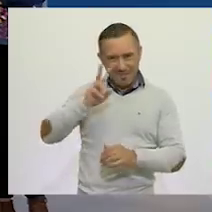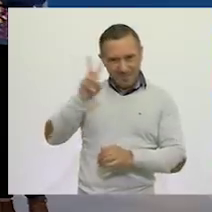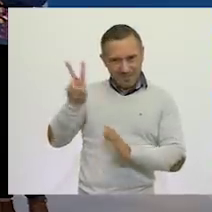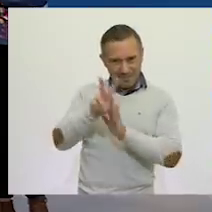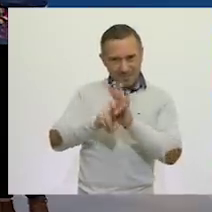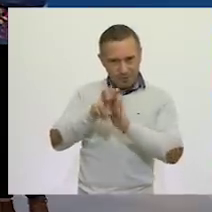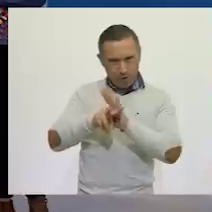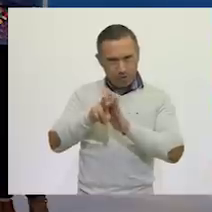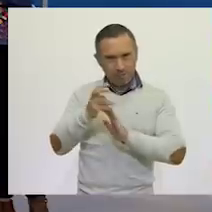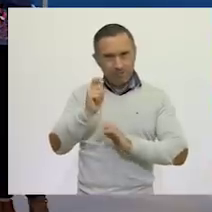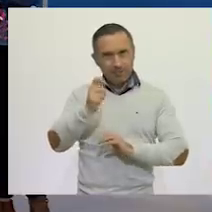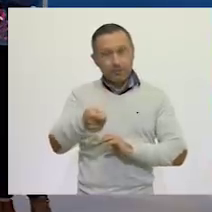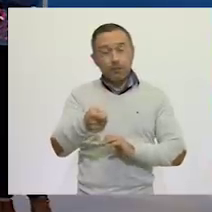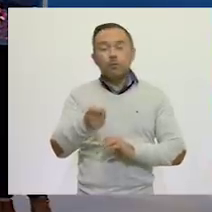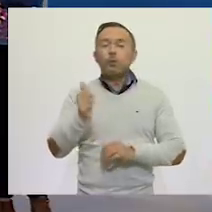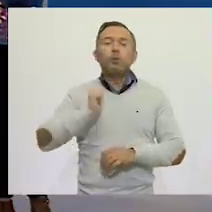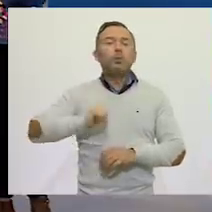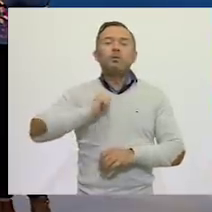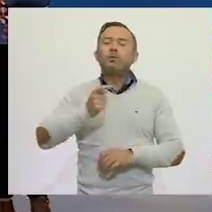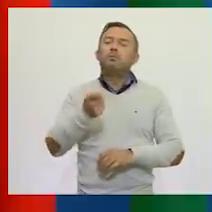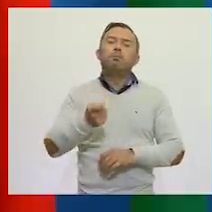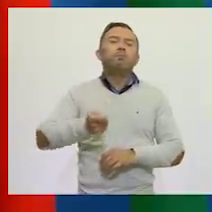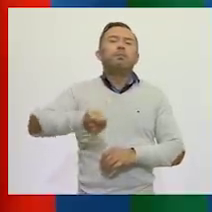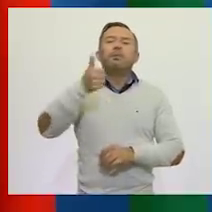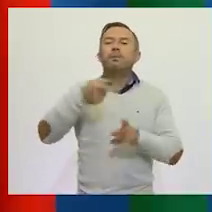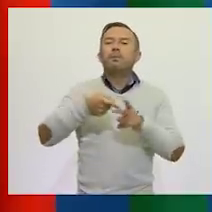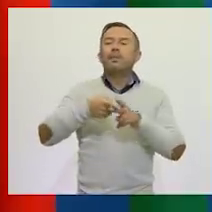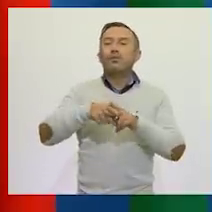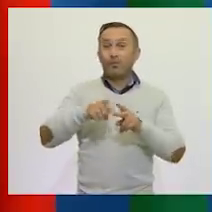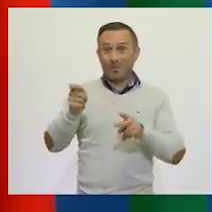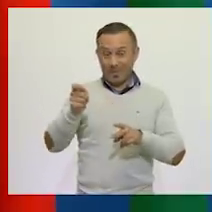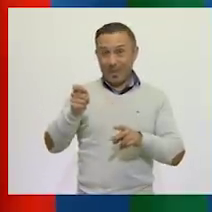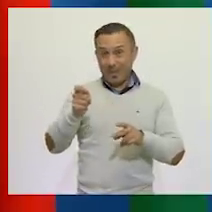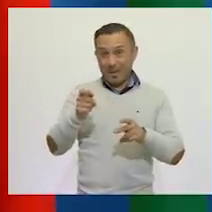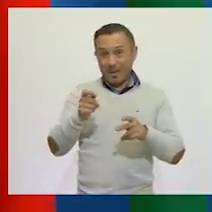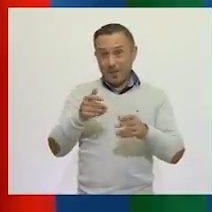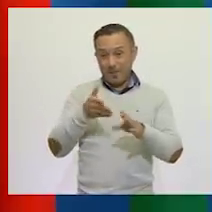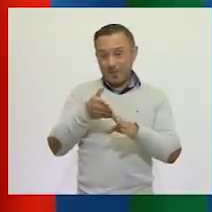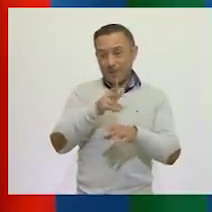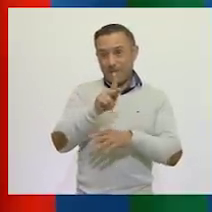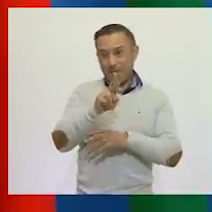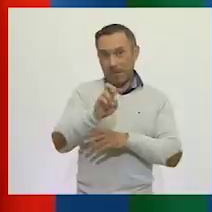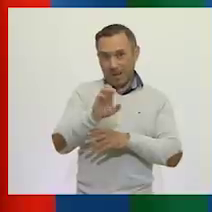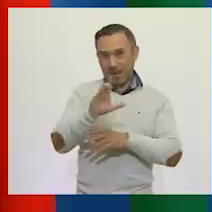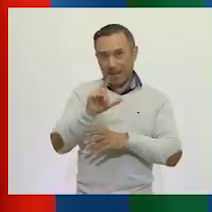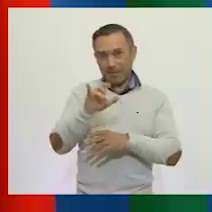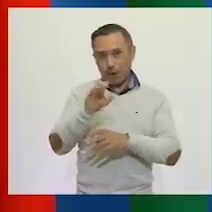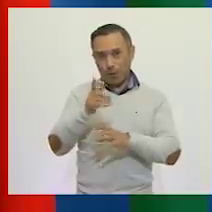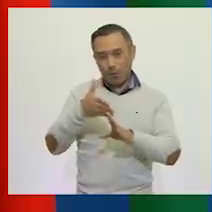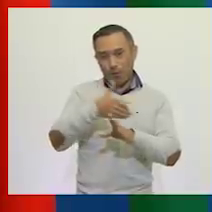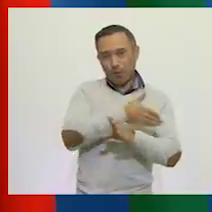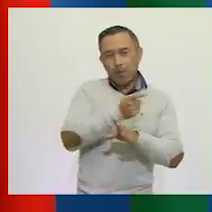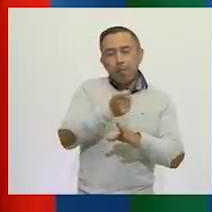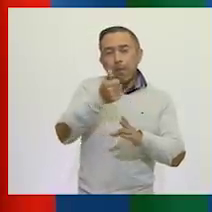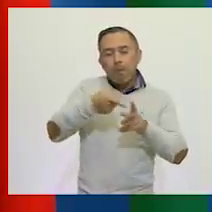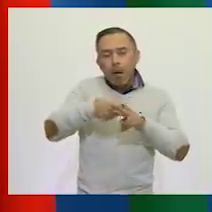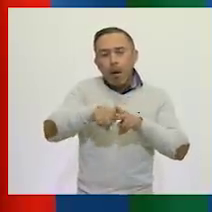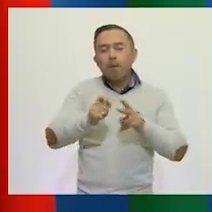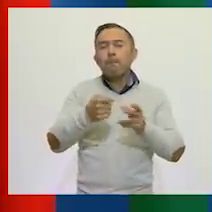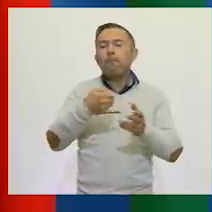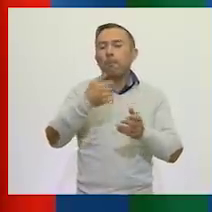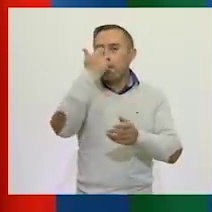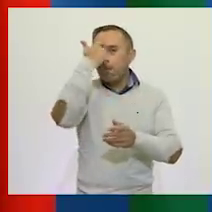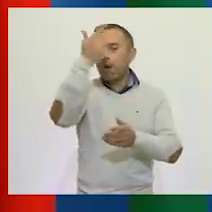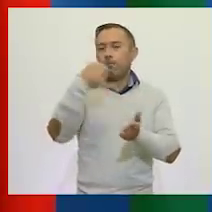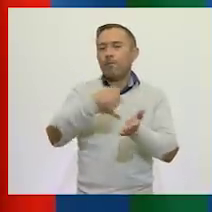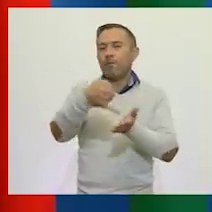a recordar que las primeras civilizaciones que surgieron en el periodo preclásico ya tenían perfeccionada la agricultura. Comienzan